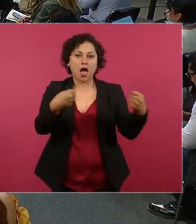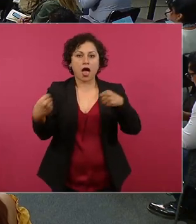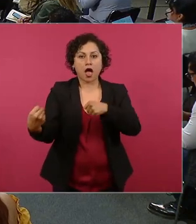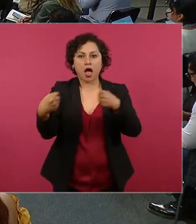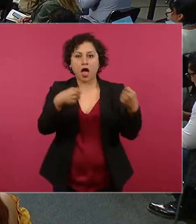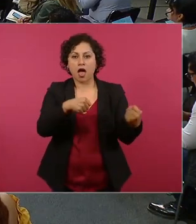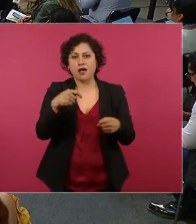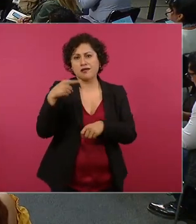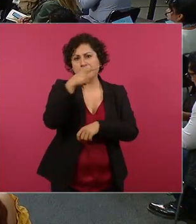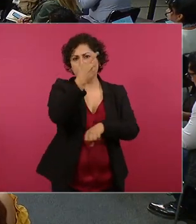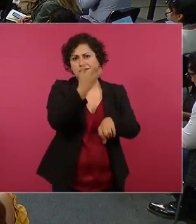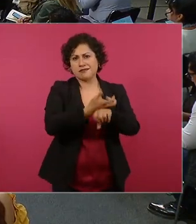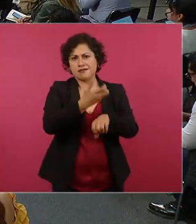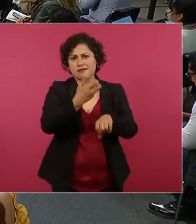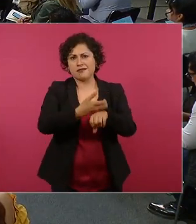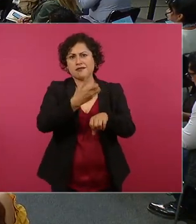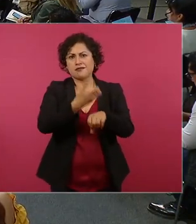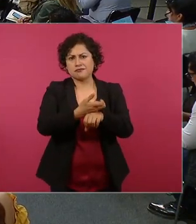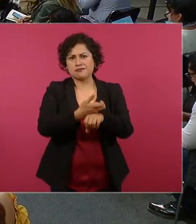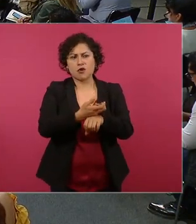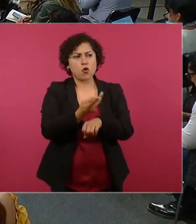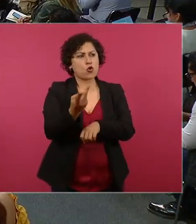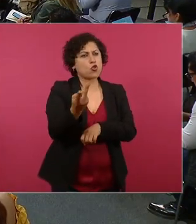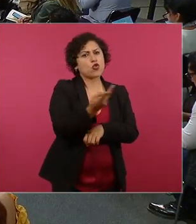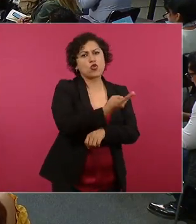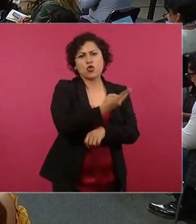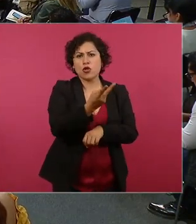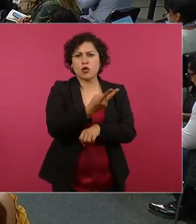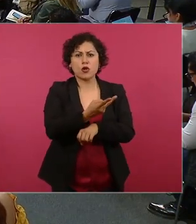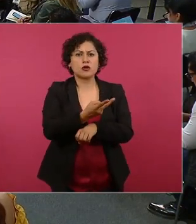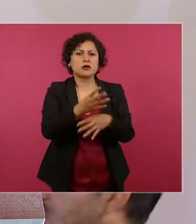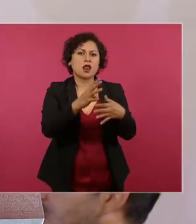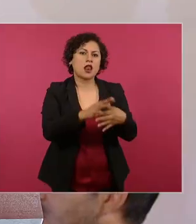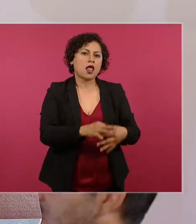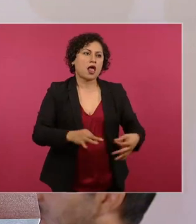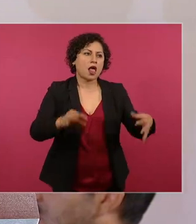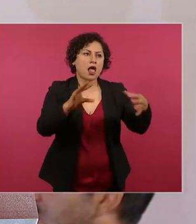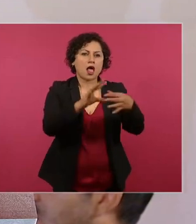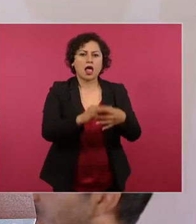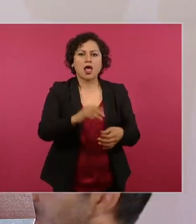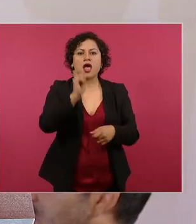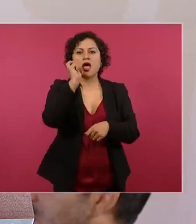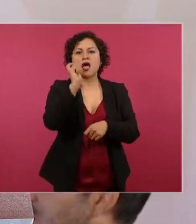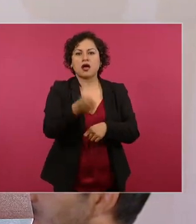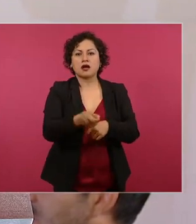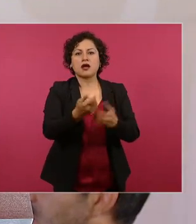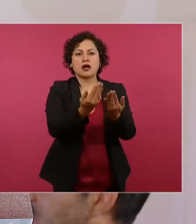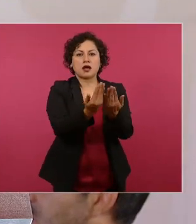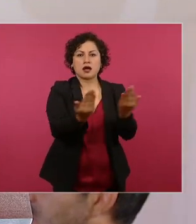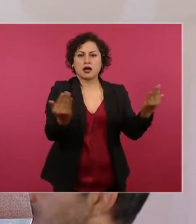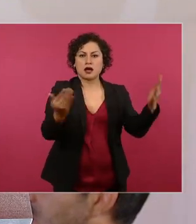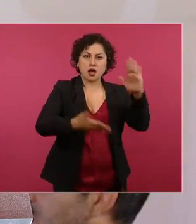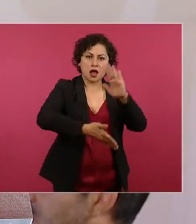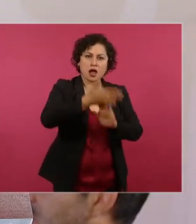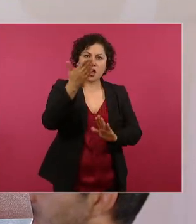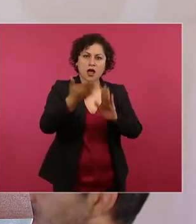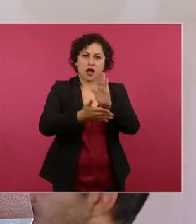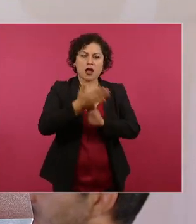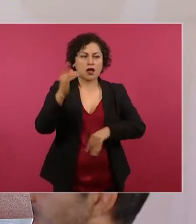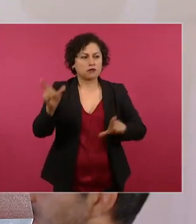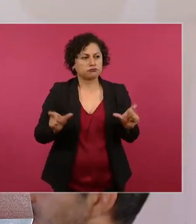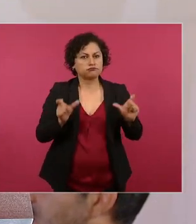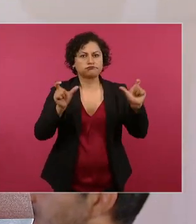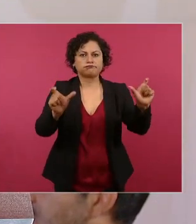hablando de que van a construir muros, que hay que militarizar la frontera,